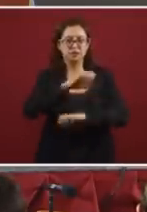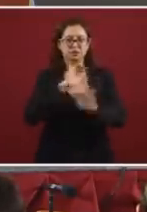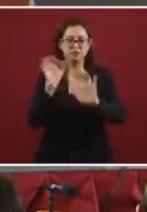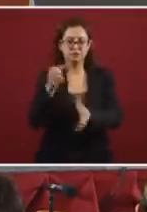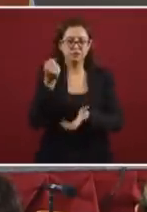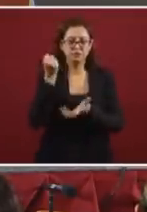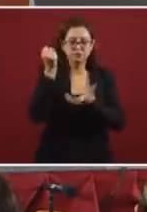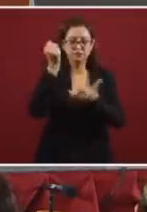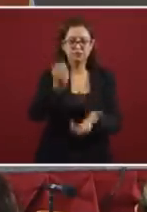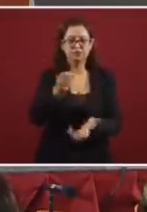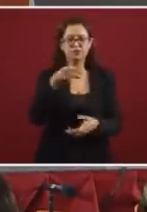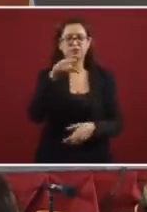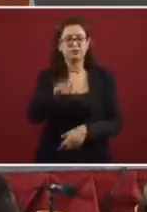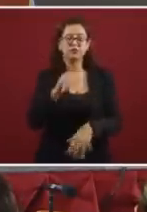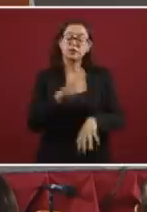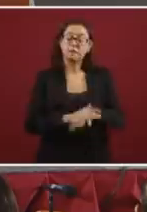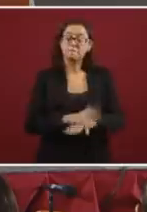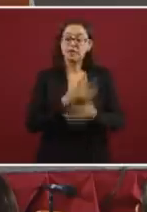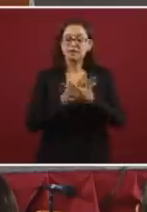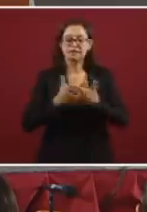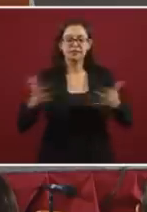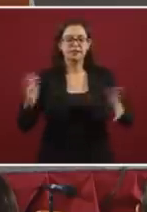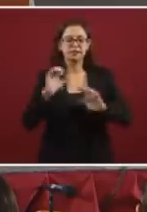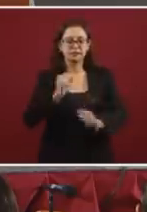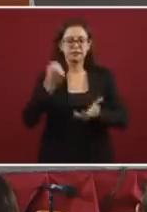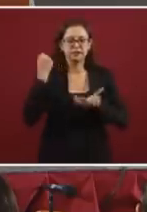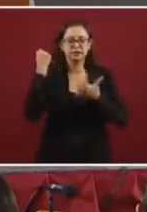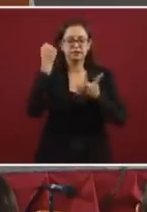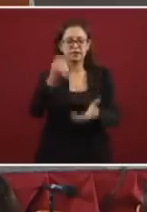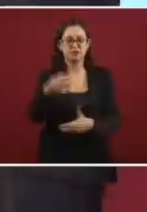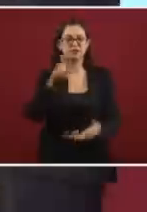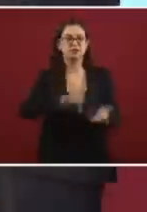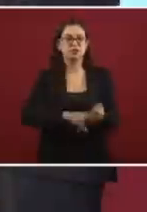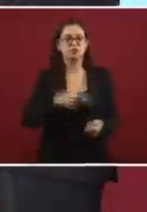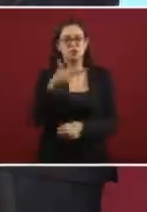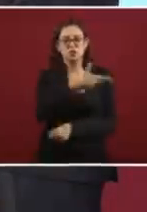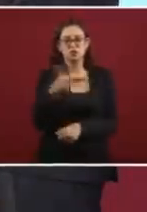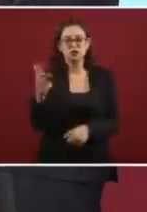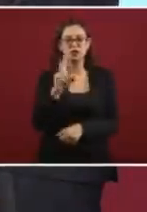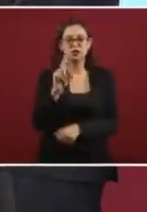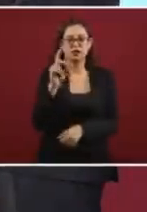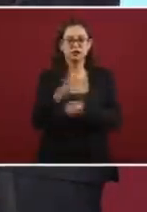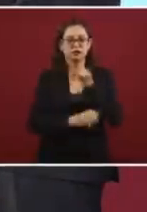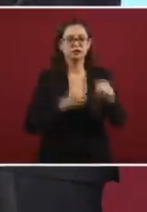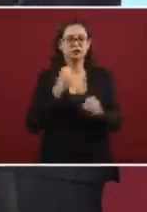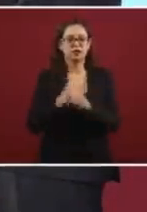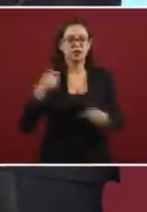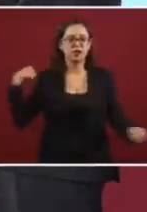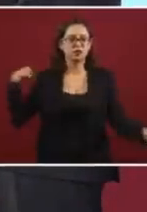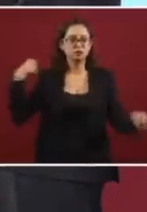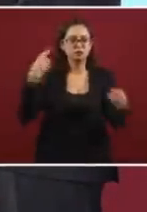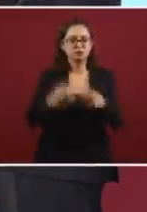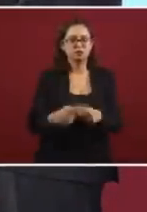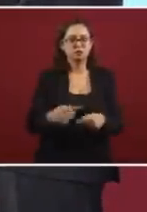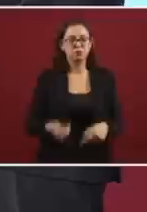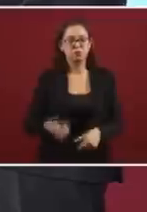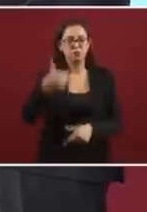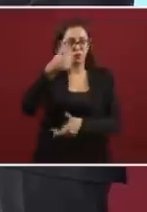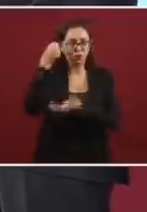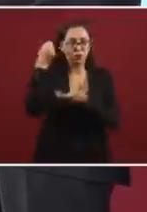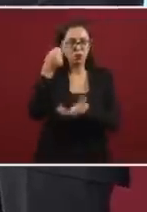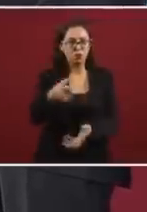es de las más grandes que se haya hecho en un hotel en los últimos 30 años así que es una